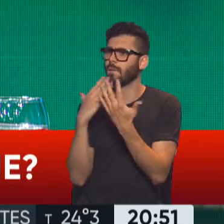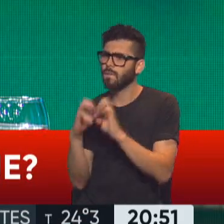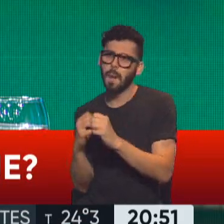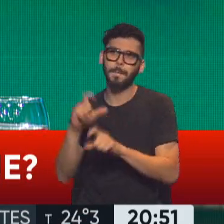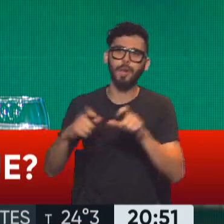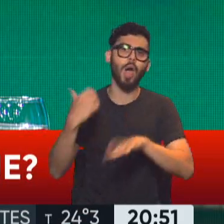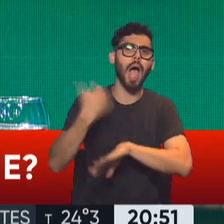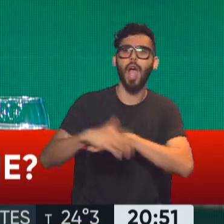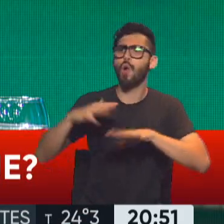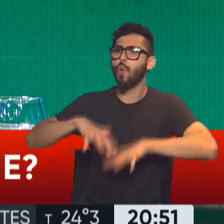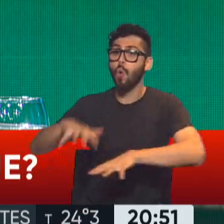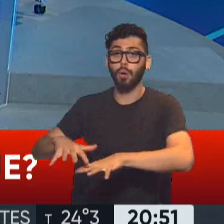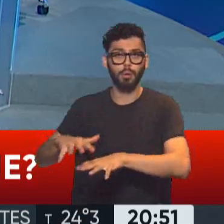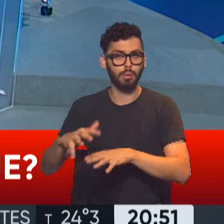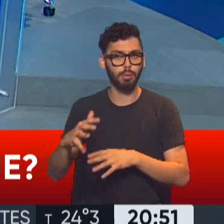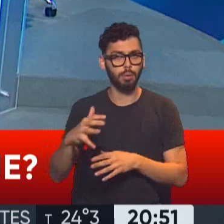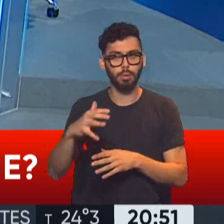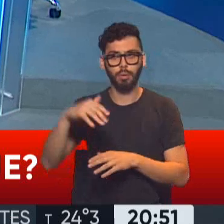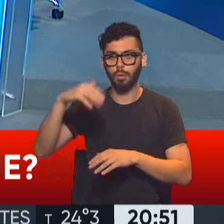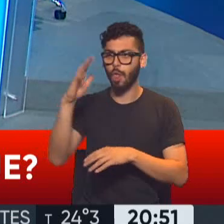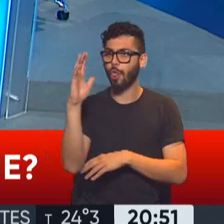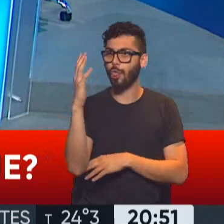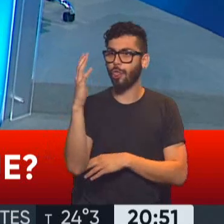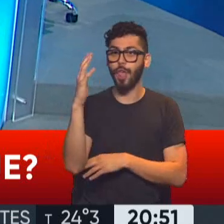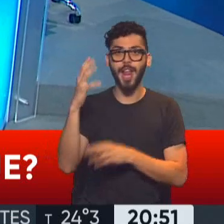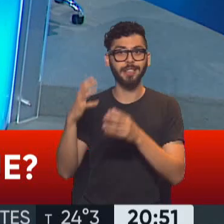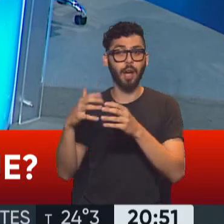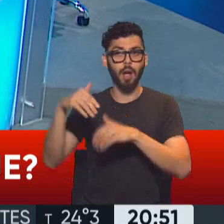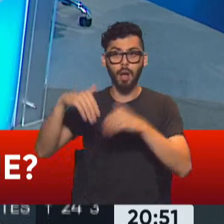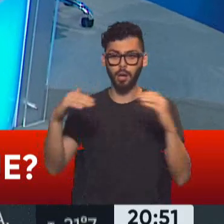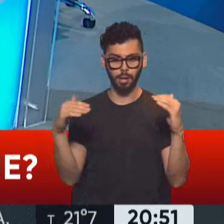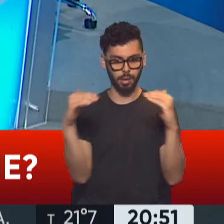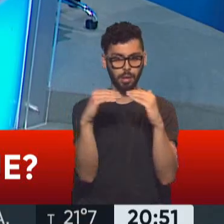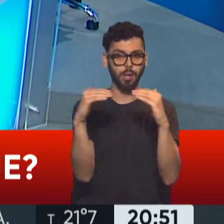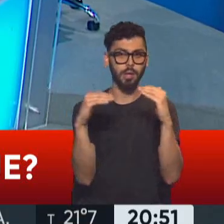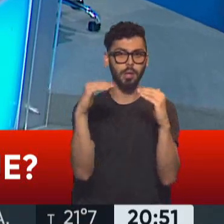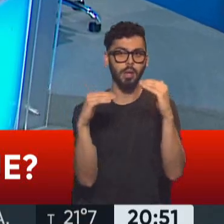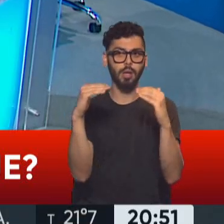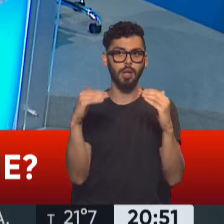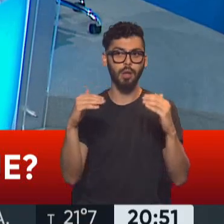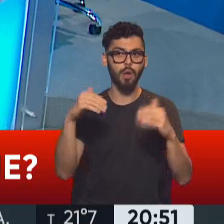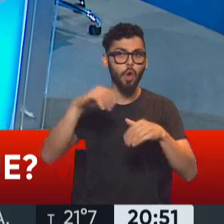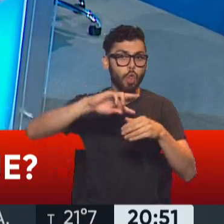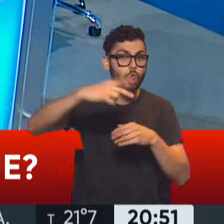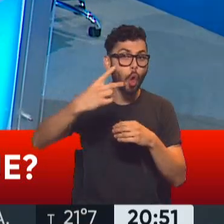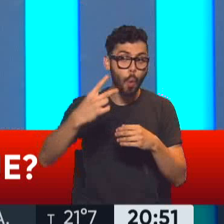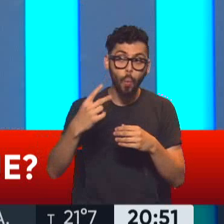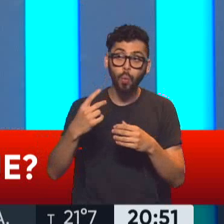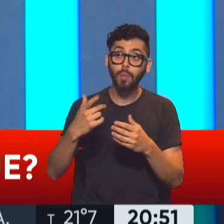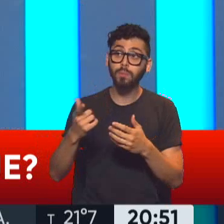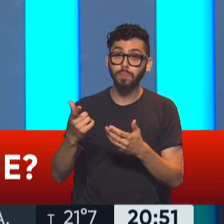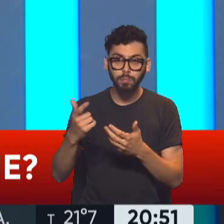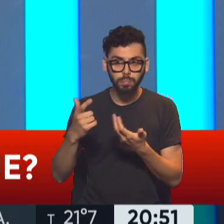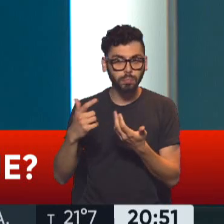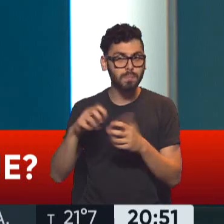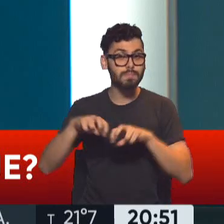las calles, que la derecha haya terminado yendo a un balotaje con esa alianza que la izquierda... Con una